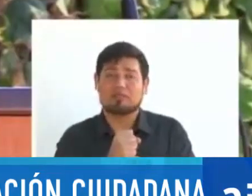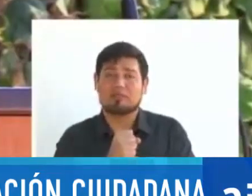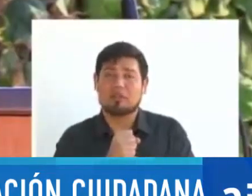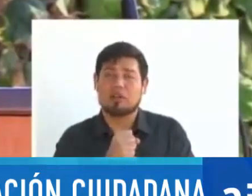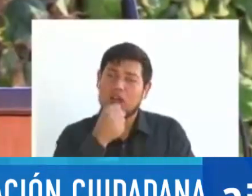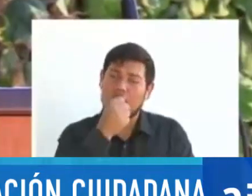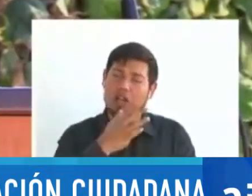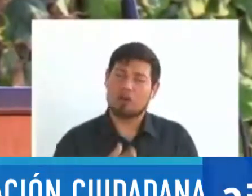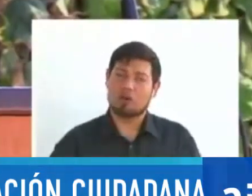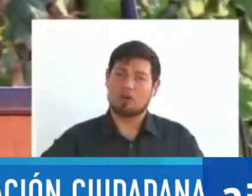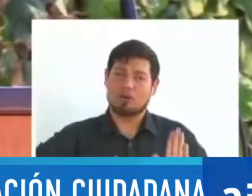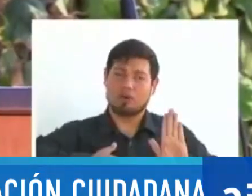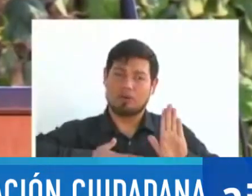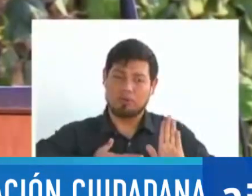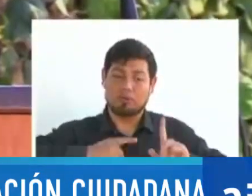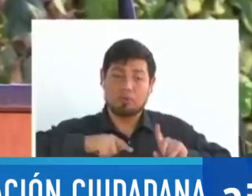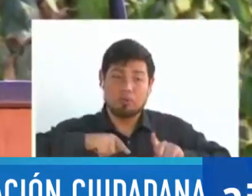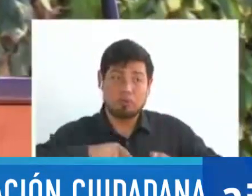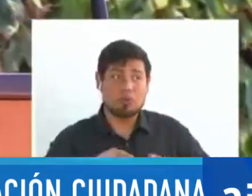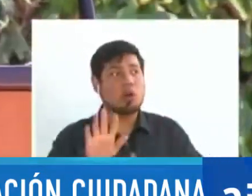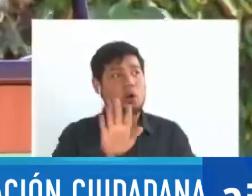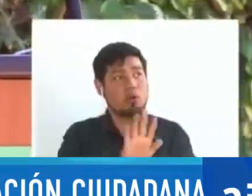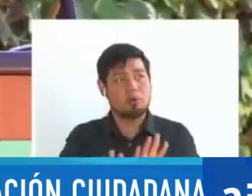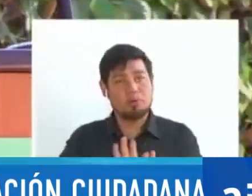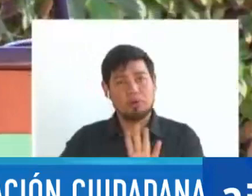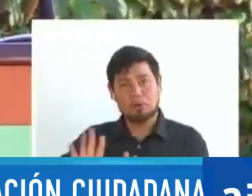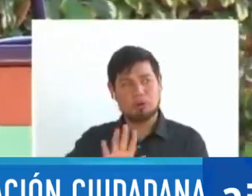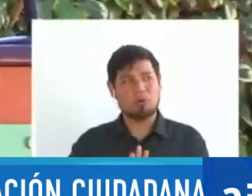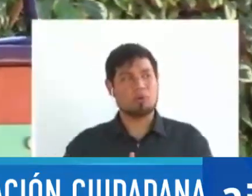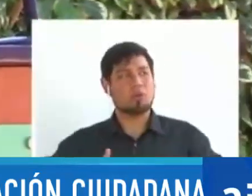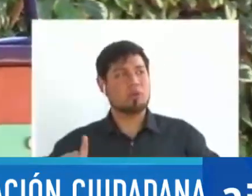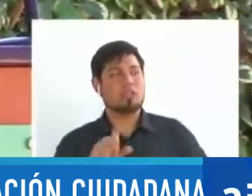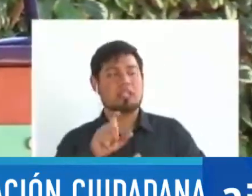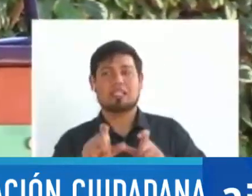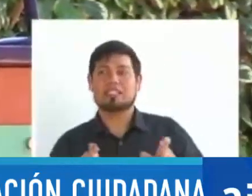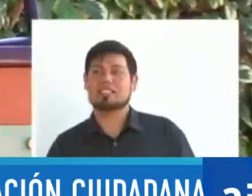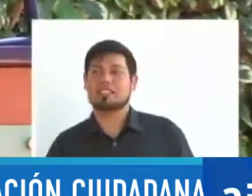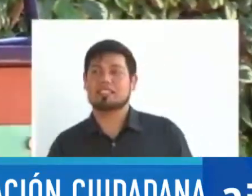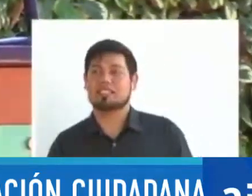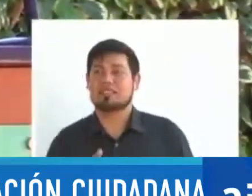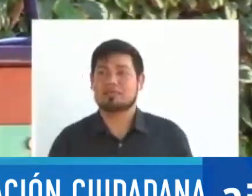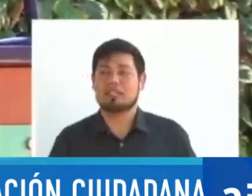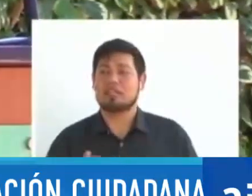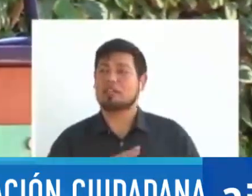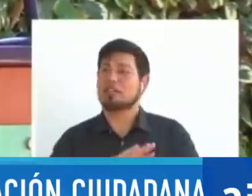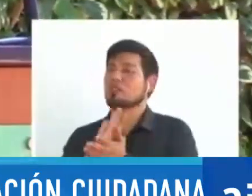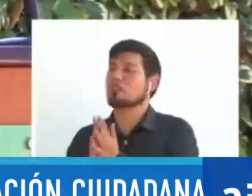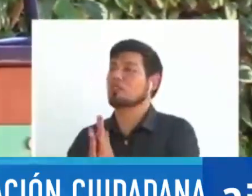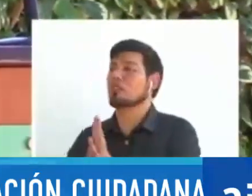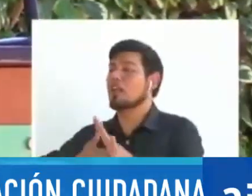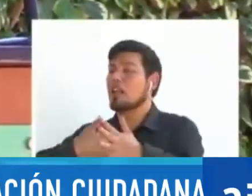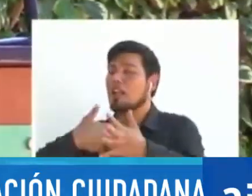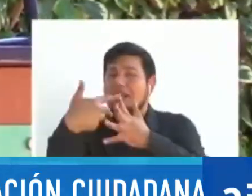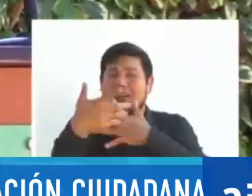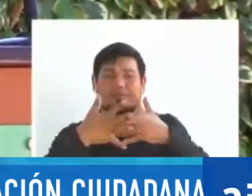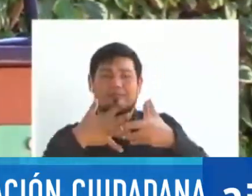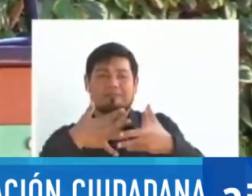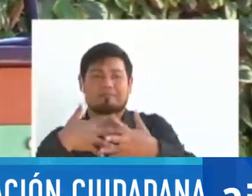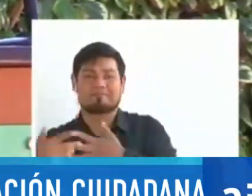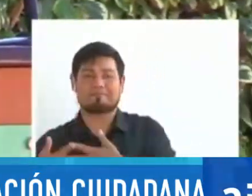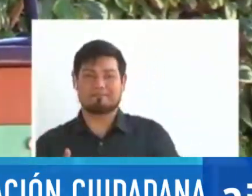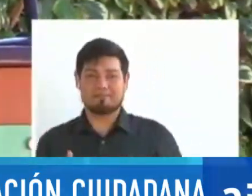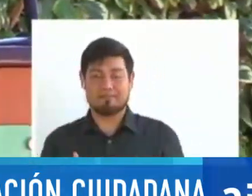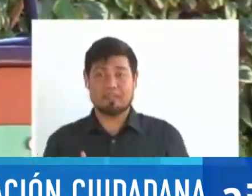es el compromiso con el bienestar de nuestra gente y de nuestro entorno natural. Y por lo